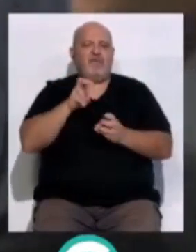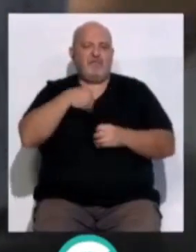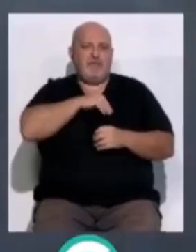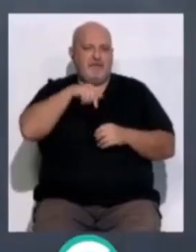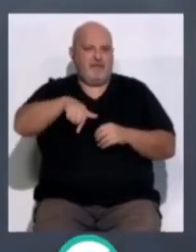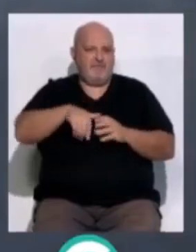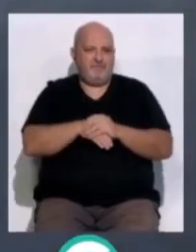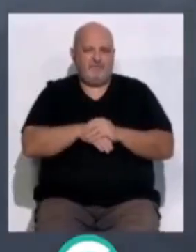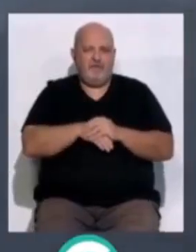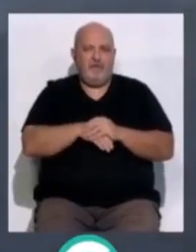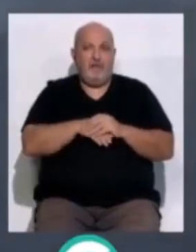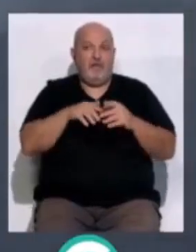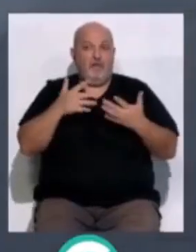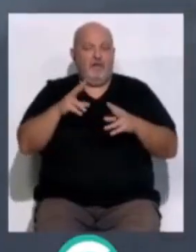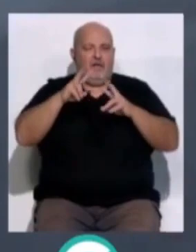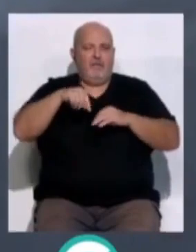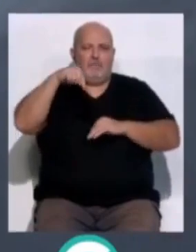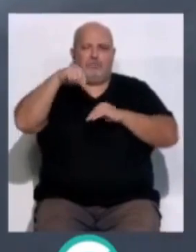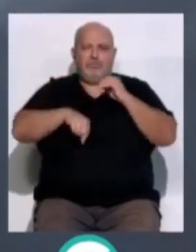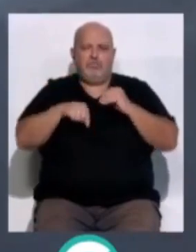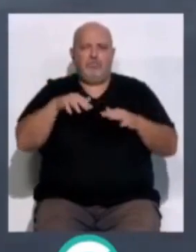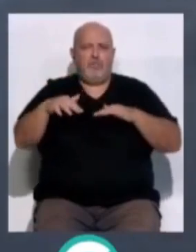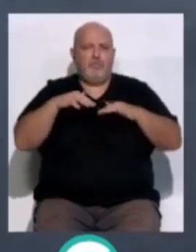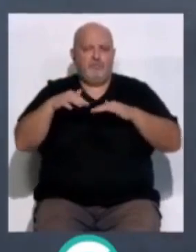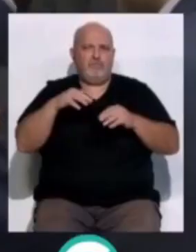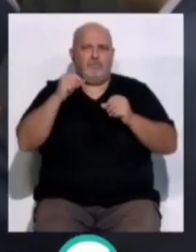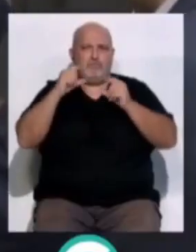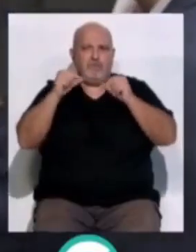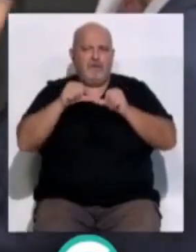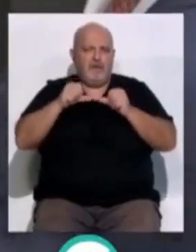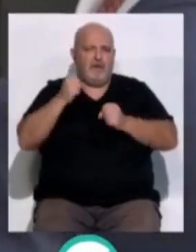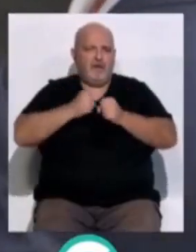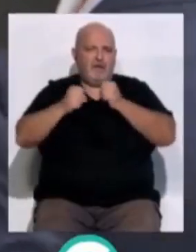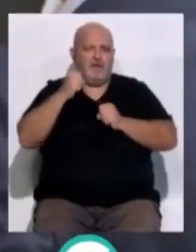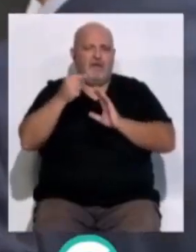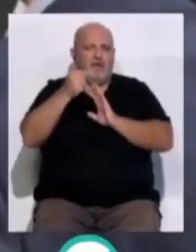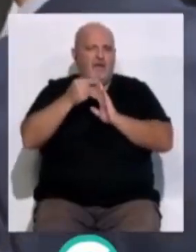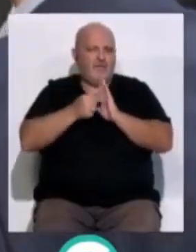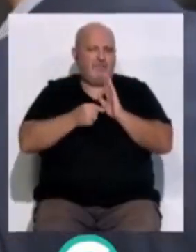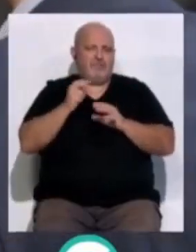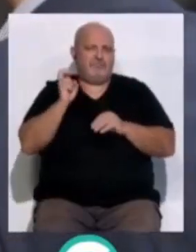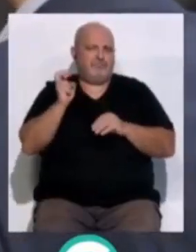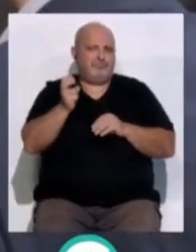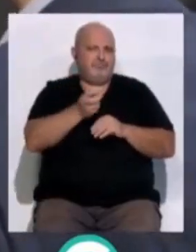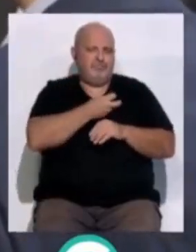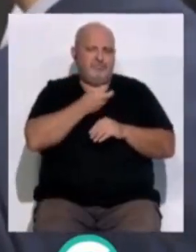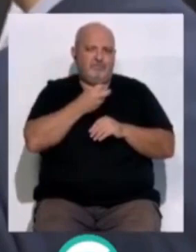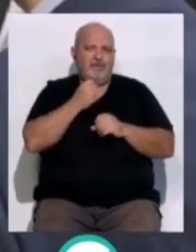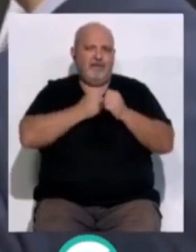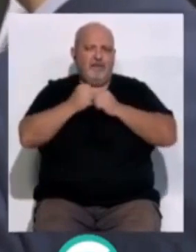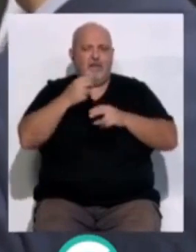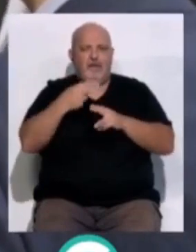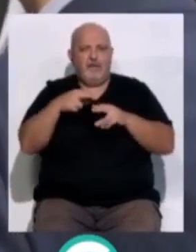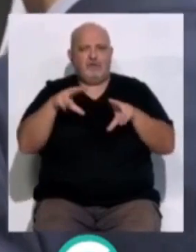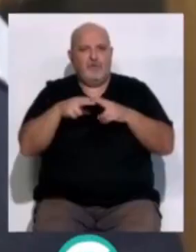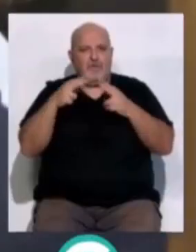España. Un profundo análisis sobre movimientos fiscales, perspectivas económicas, marcos regulatorios y demás cuestiones de índole económica, política